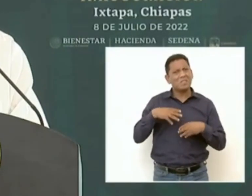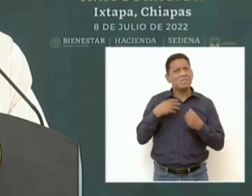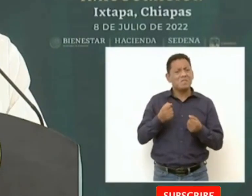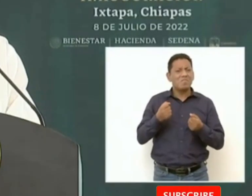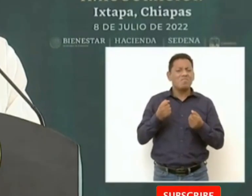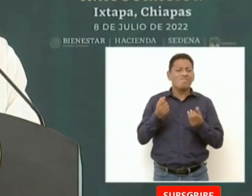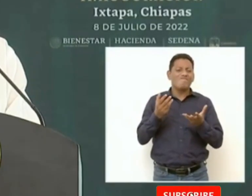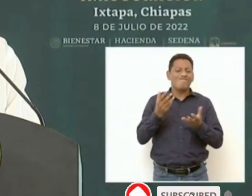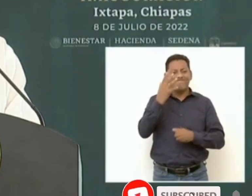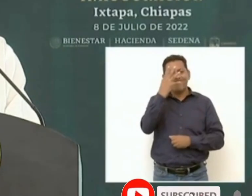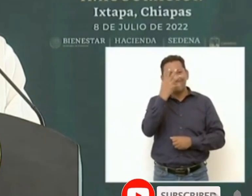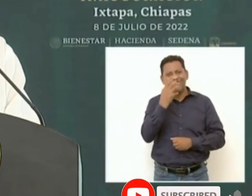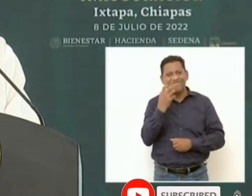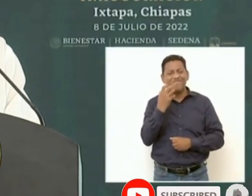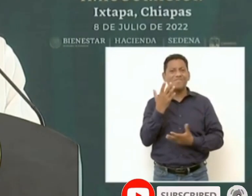desmoralizar.